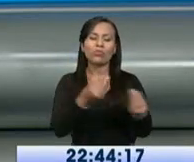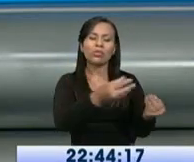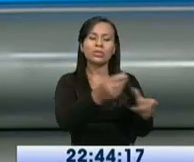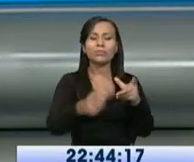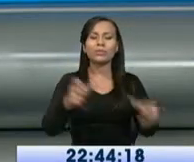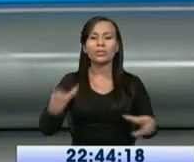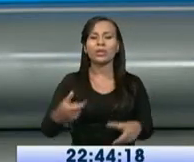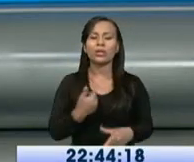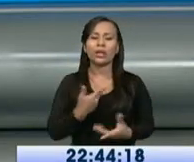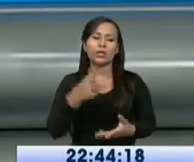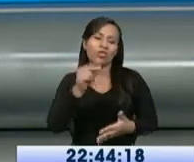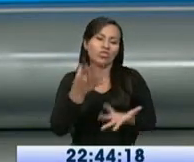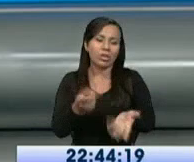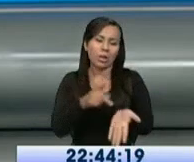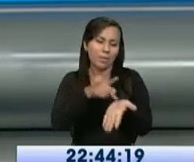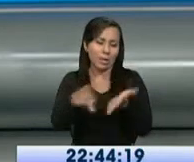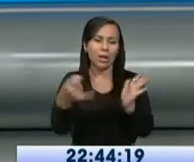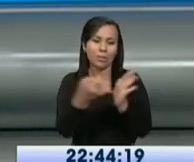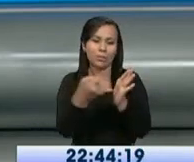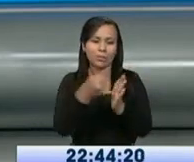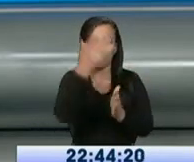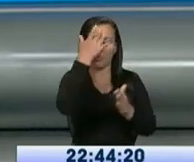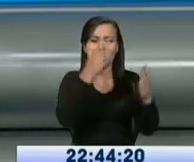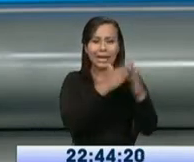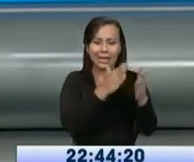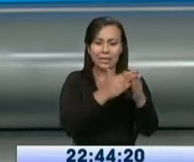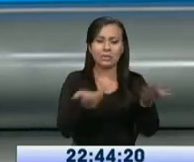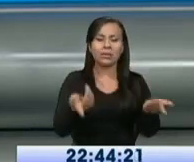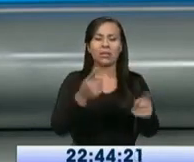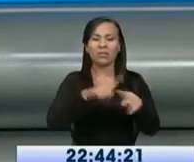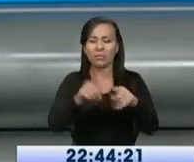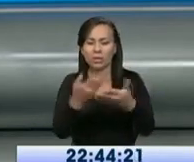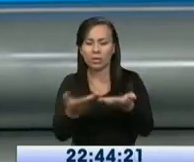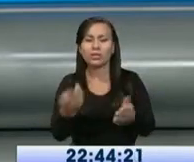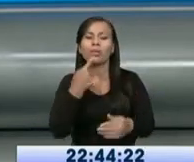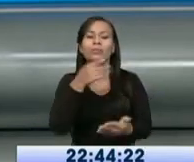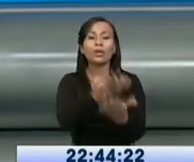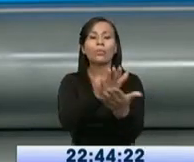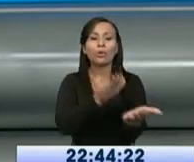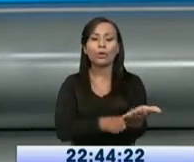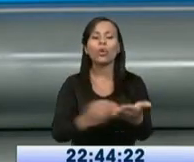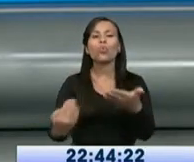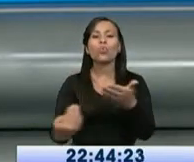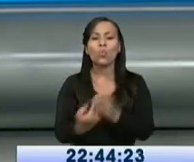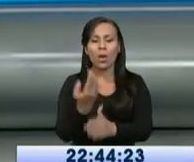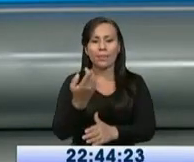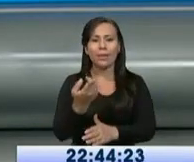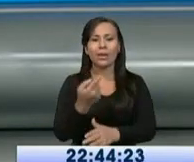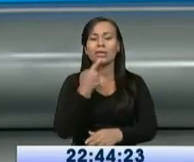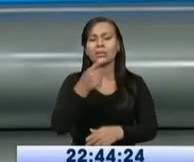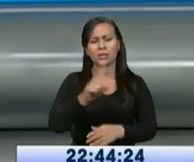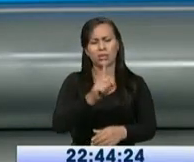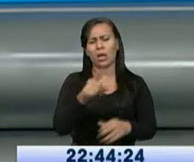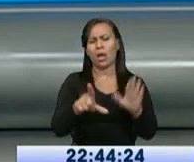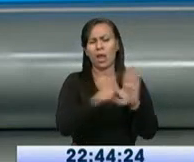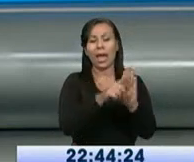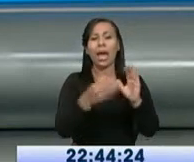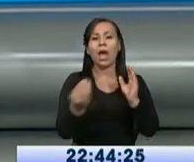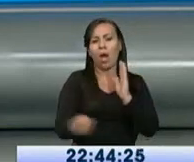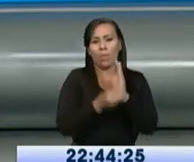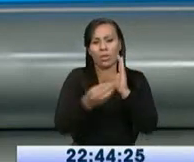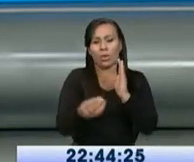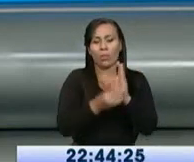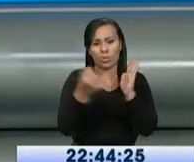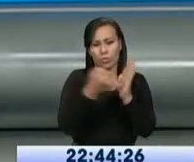a las herencias y legados. Con esto se descarta que el proyecto sea igual a la polémica ley de herencias que buscaba incrementar la tabla del cobro